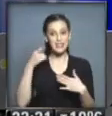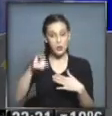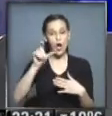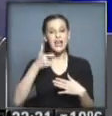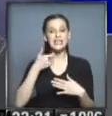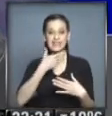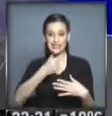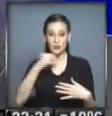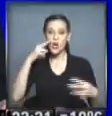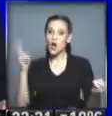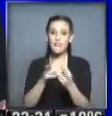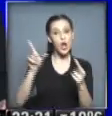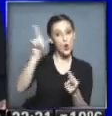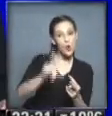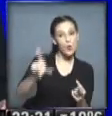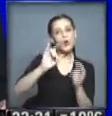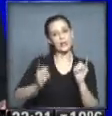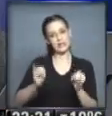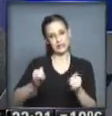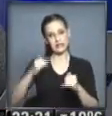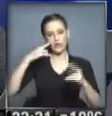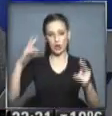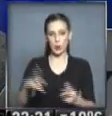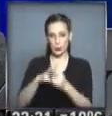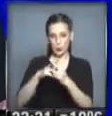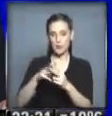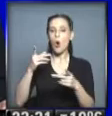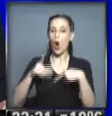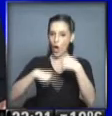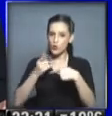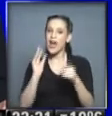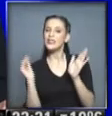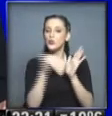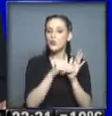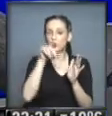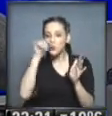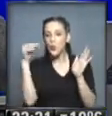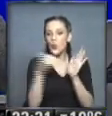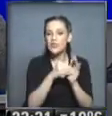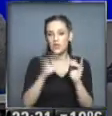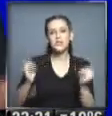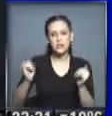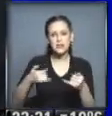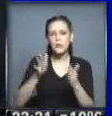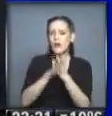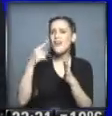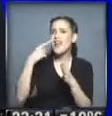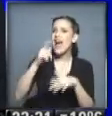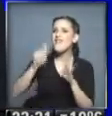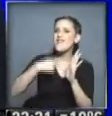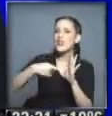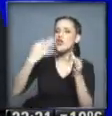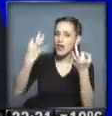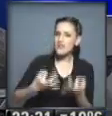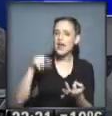nos vemos el lunes que viene. Sí, nos vemos el lunes que viene. Seguís tuiteando todo lo que pasó recién. Sí, Esteban, sí, sí. Ahí vean los videos de Björk, que realmente están